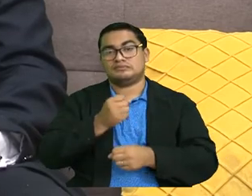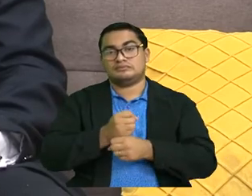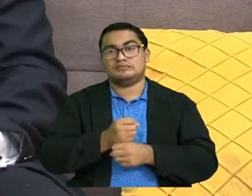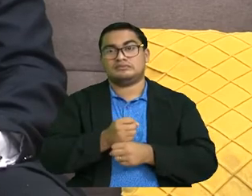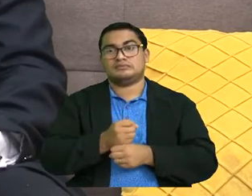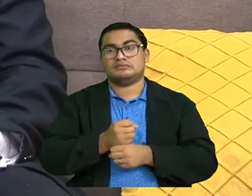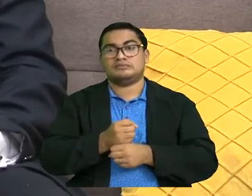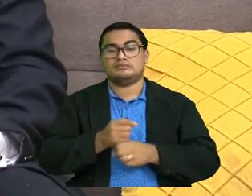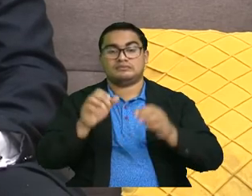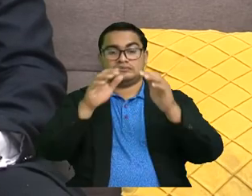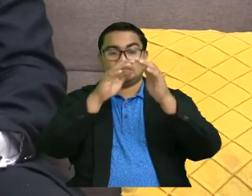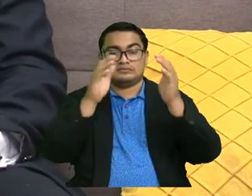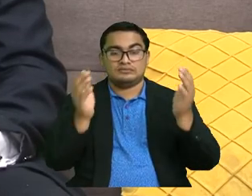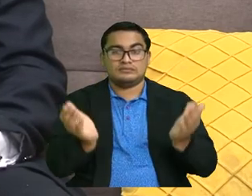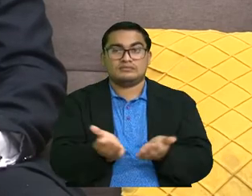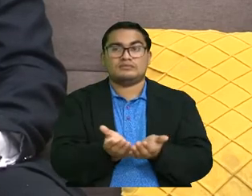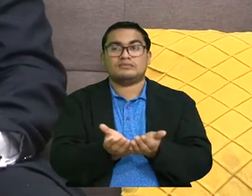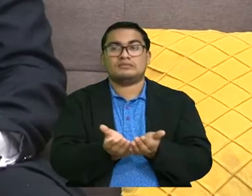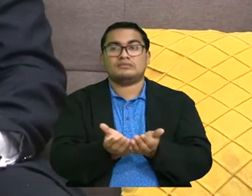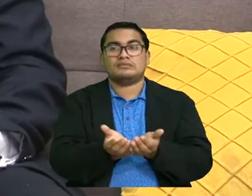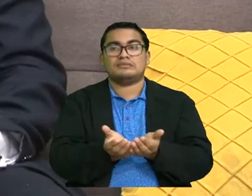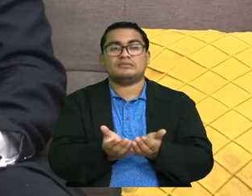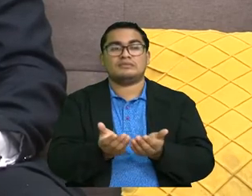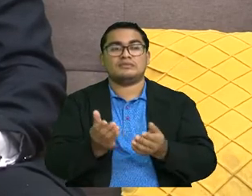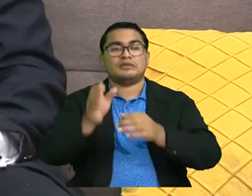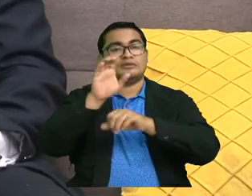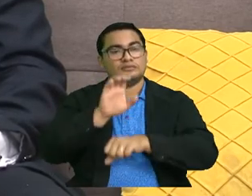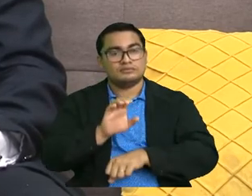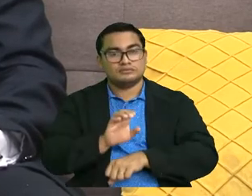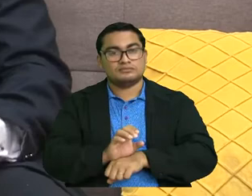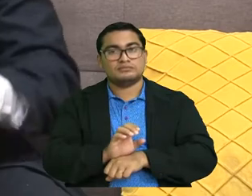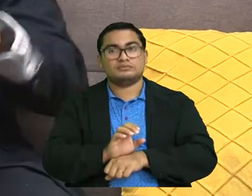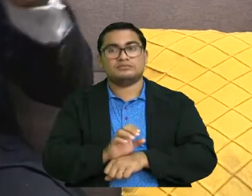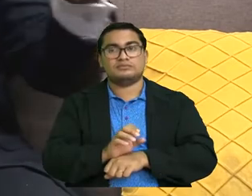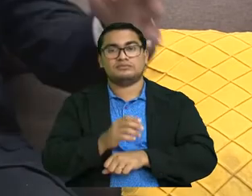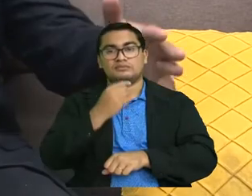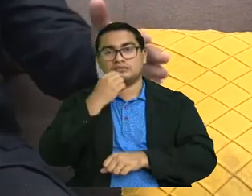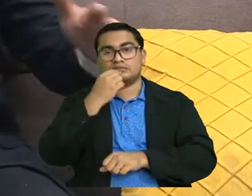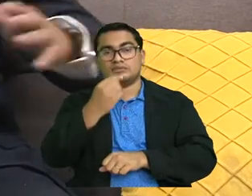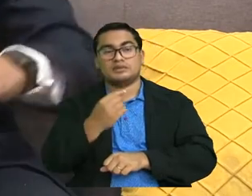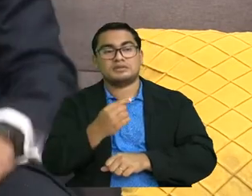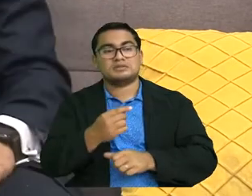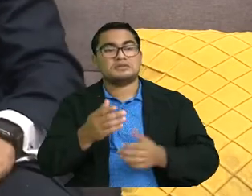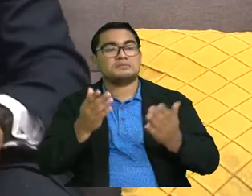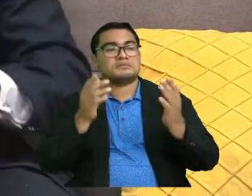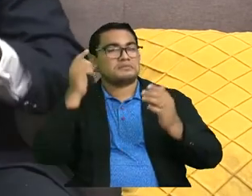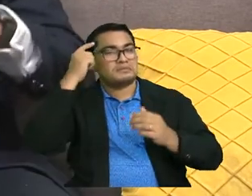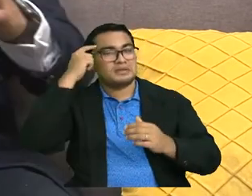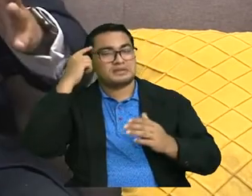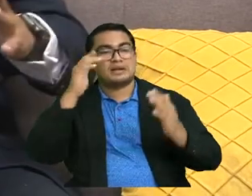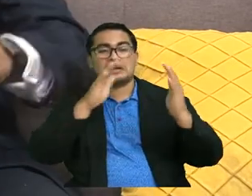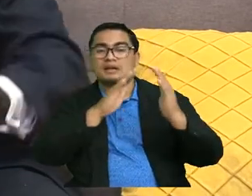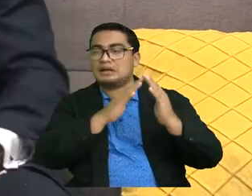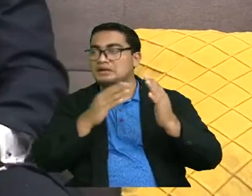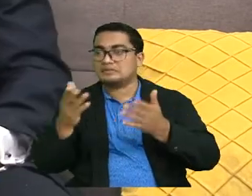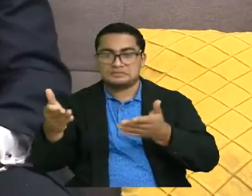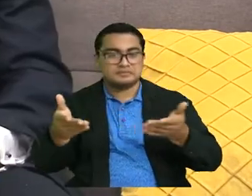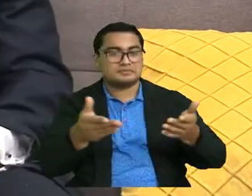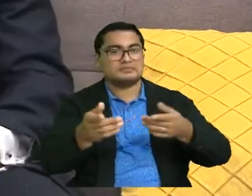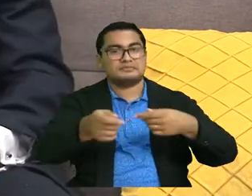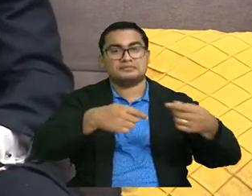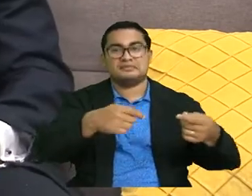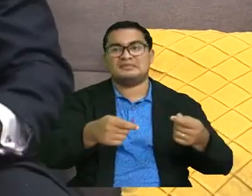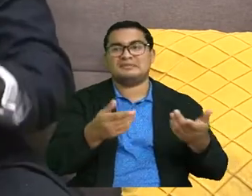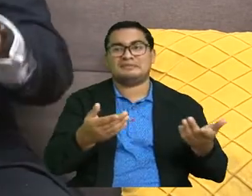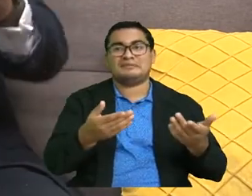en un mundo donde habíamos estado acostumbrados a que todo el servicio se hacía en un establecimiento, tenías que llegar al lugar, desde